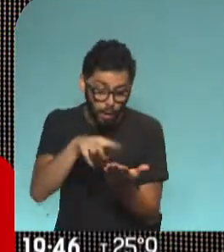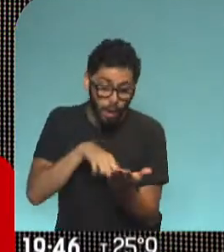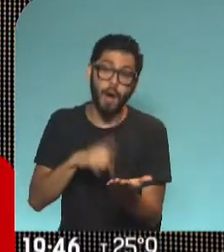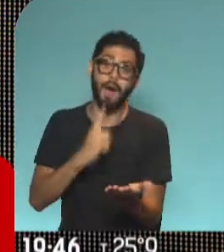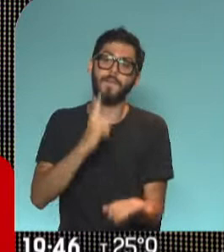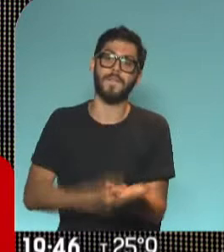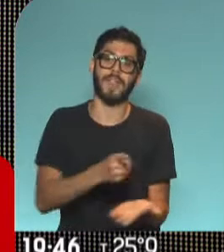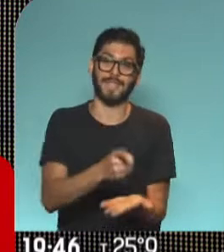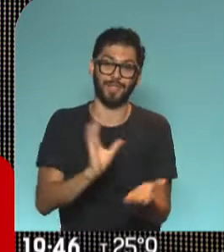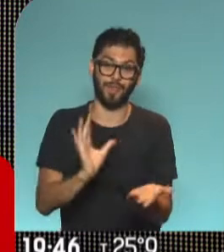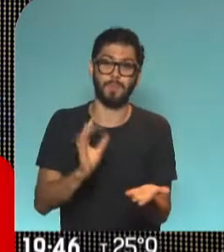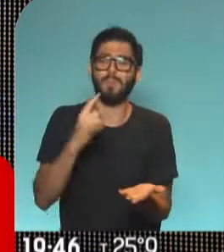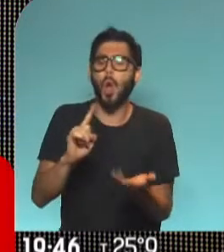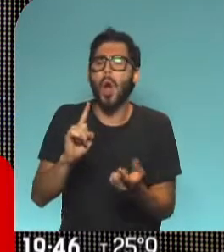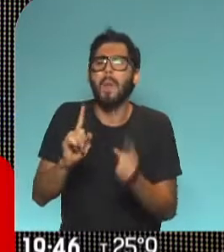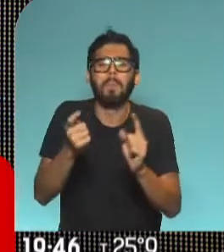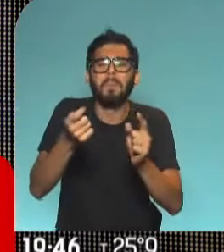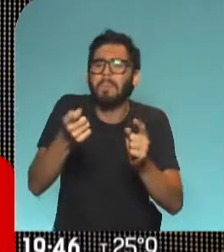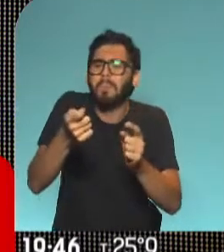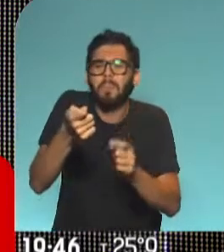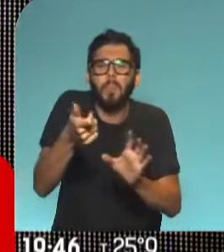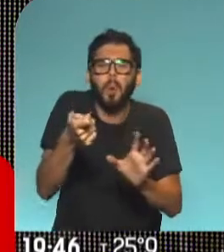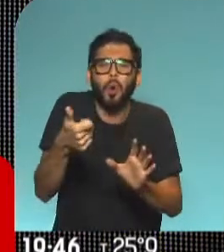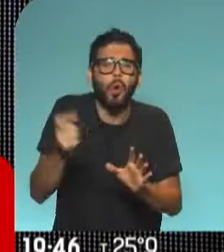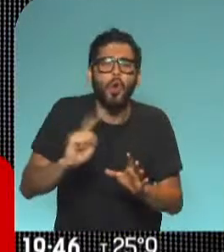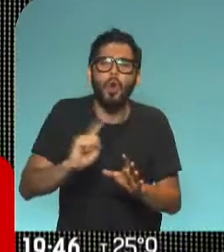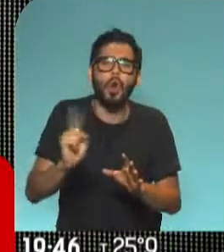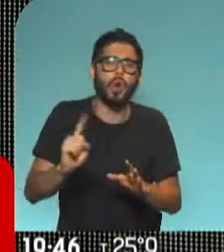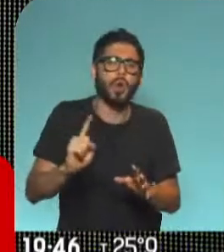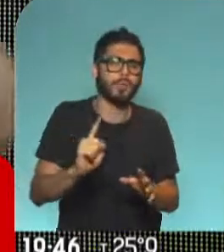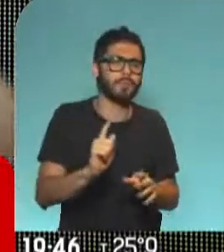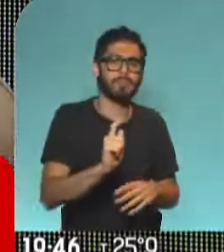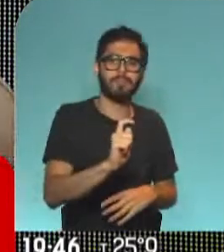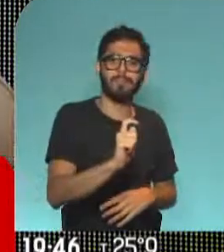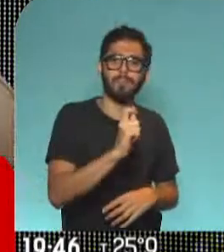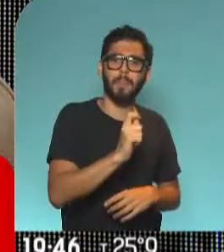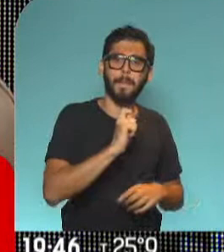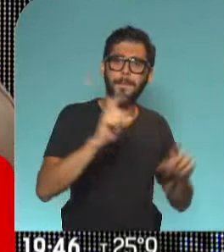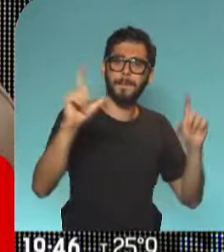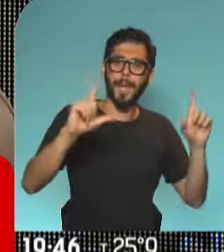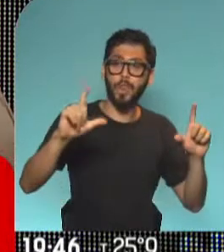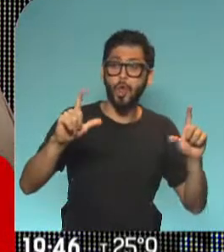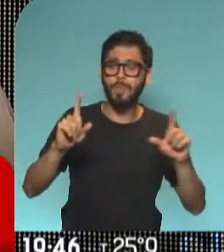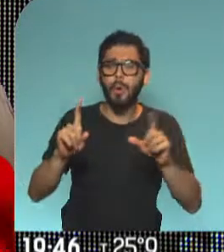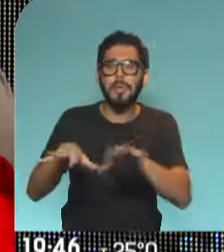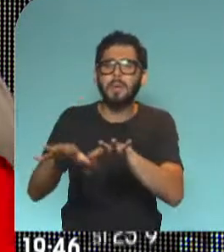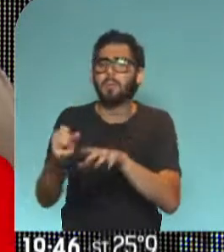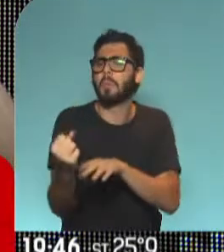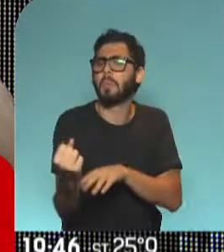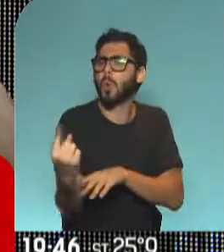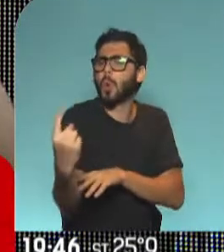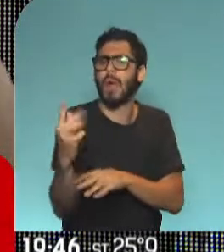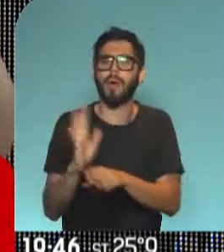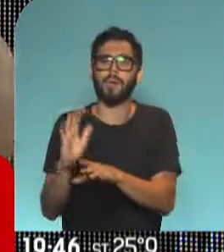decir, son casos ínfimos, no puede estar la prensa haciendo eje en casos aislados de gente que burla